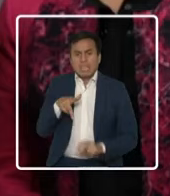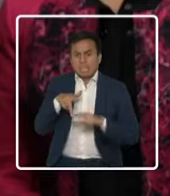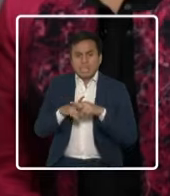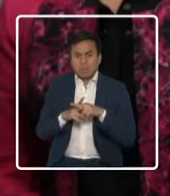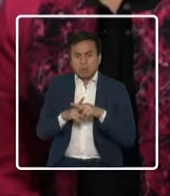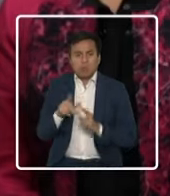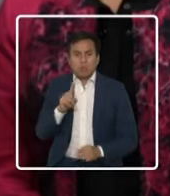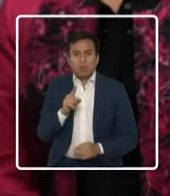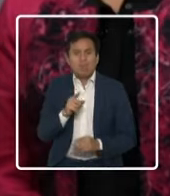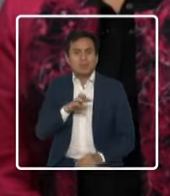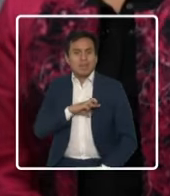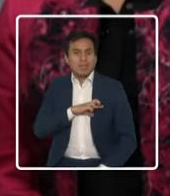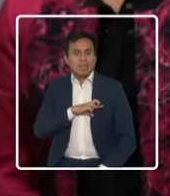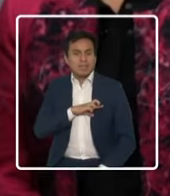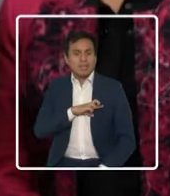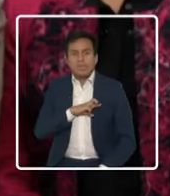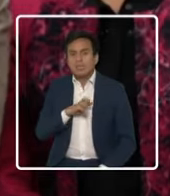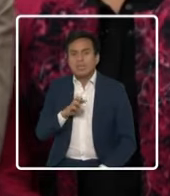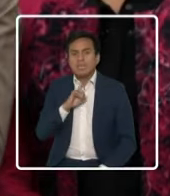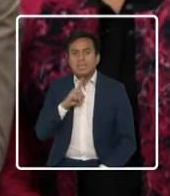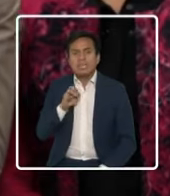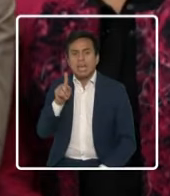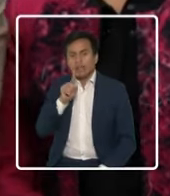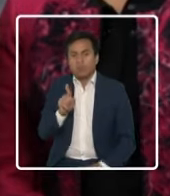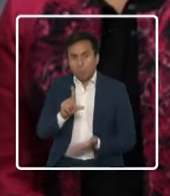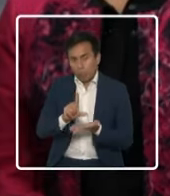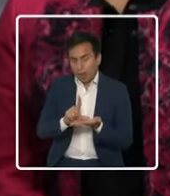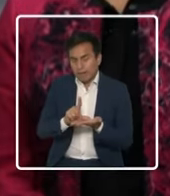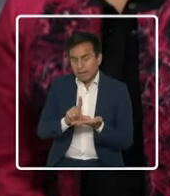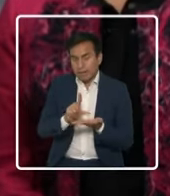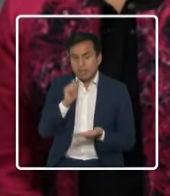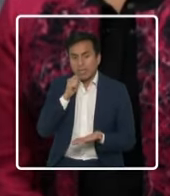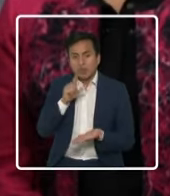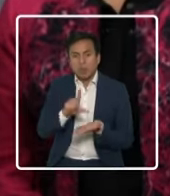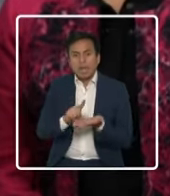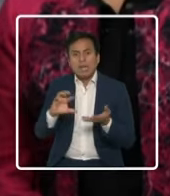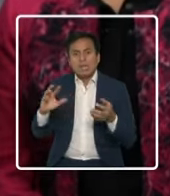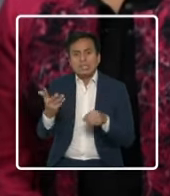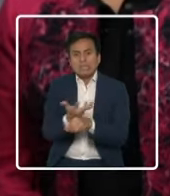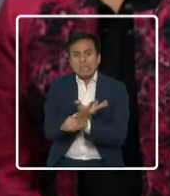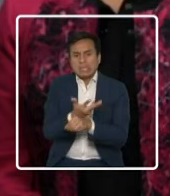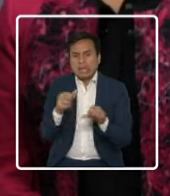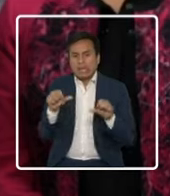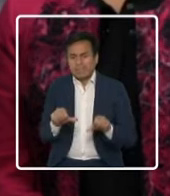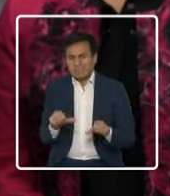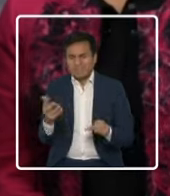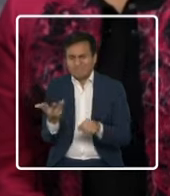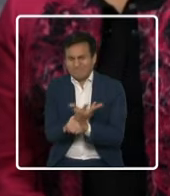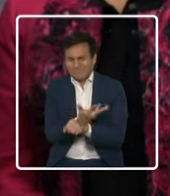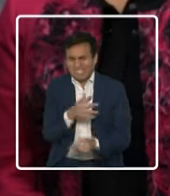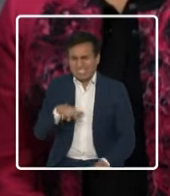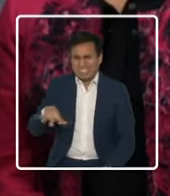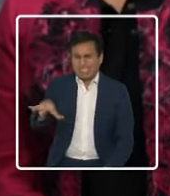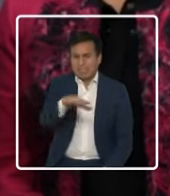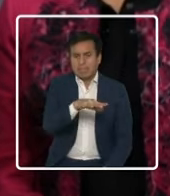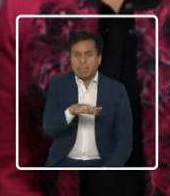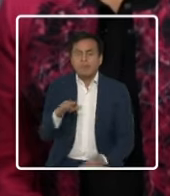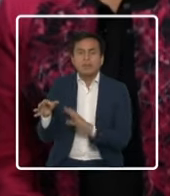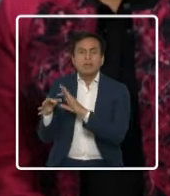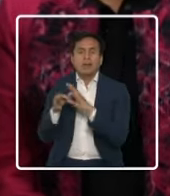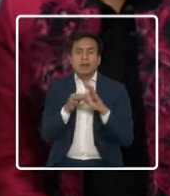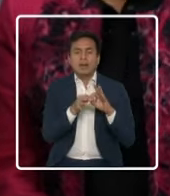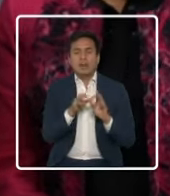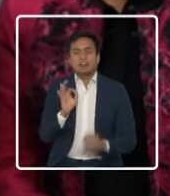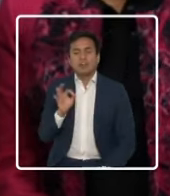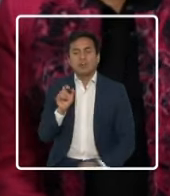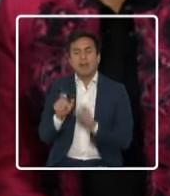había aludido a un caso que ha tenido tanta connotación pública, ¿no es cierto?, y ha generado tanto interés. Ahora, justo